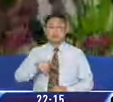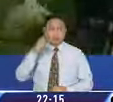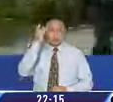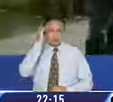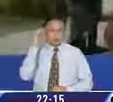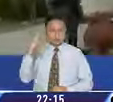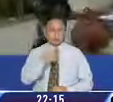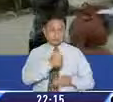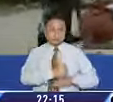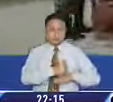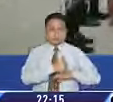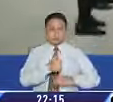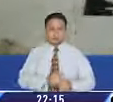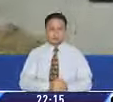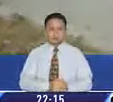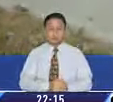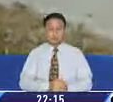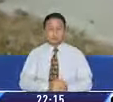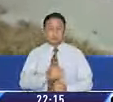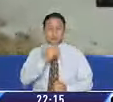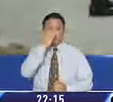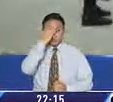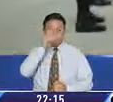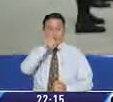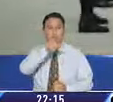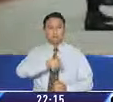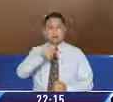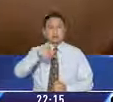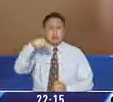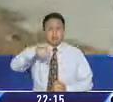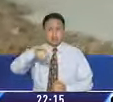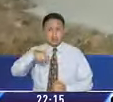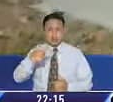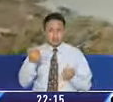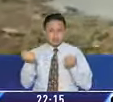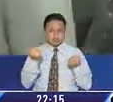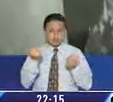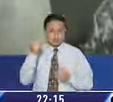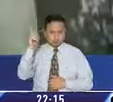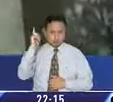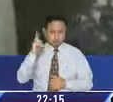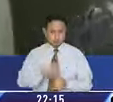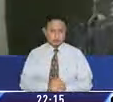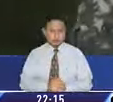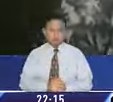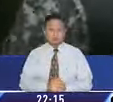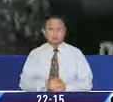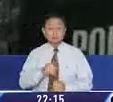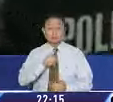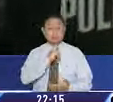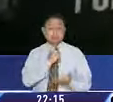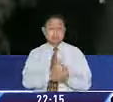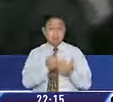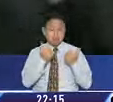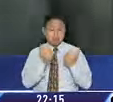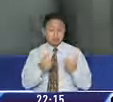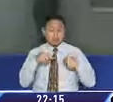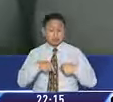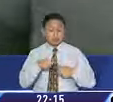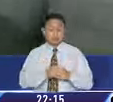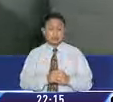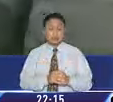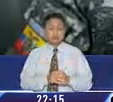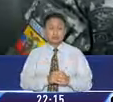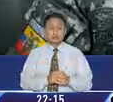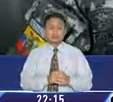los gendarmes. Tenían que dar con quienes, al parecer, operan al margen de la ley. Operativos que dieron resultados durante este último fin